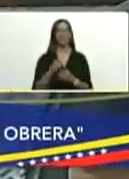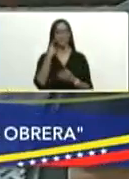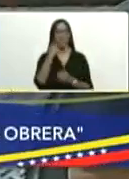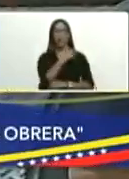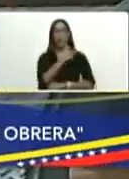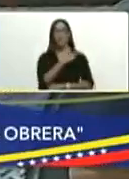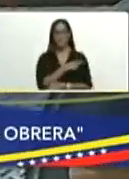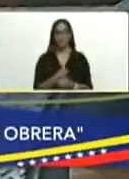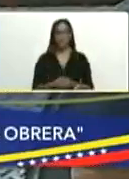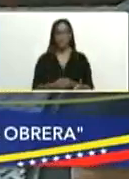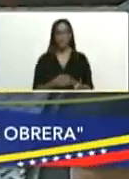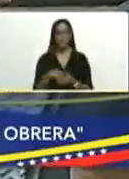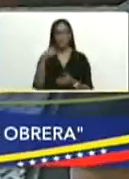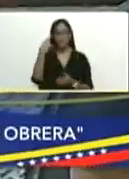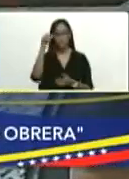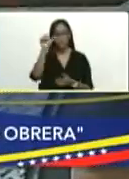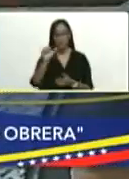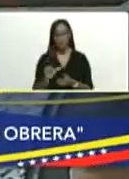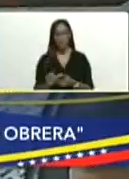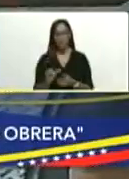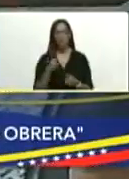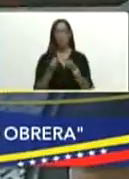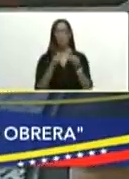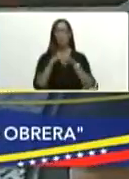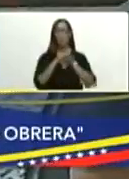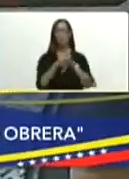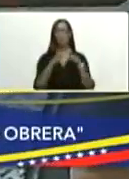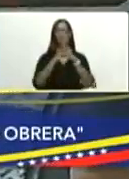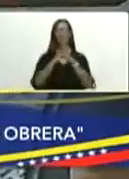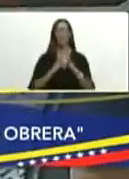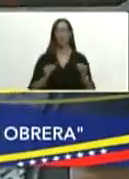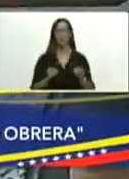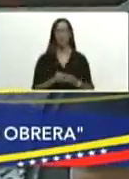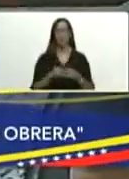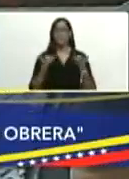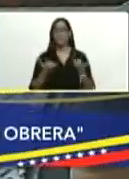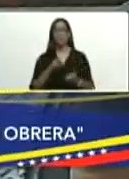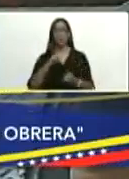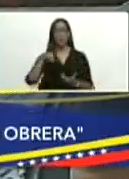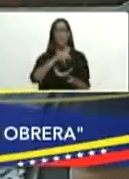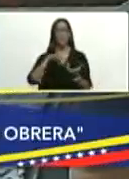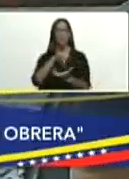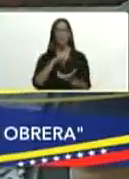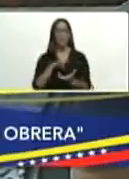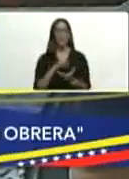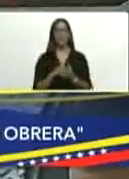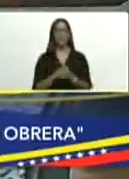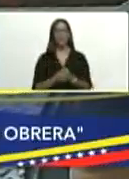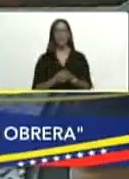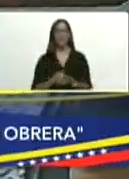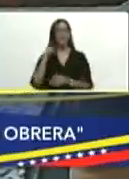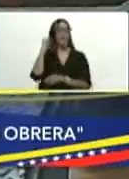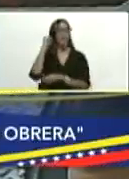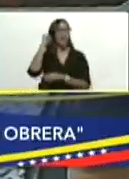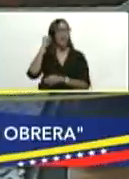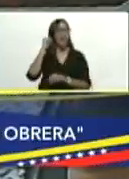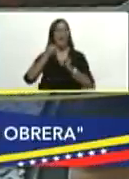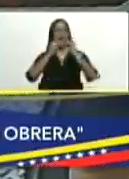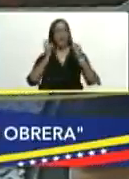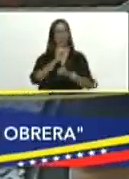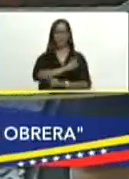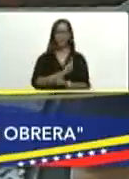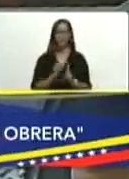hospital fíjense Cómo se está integrando todo eso ya no es un problema de consignas no es un problema de